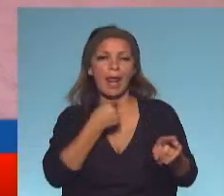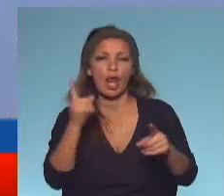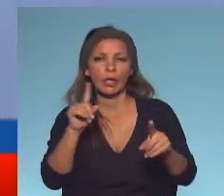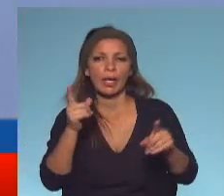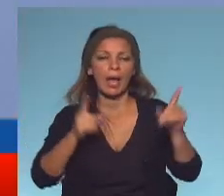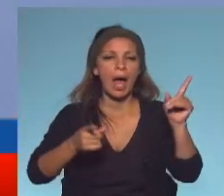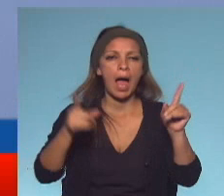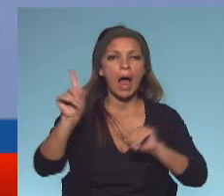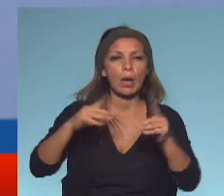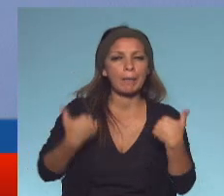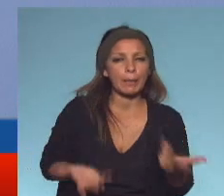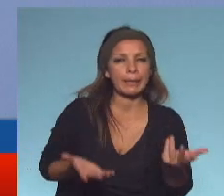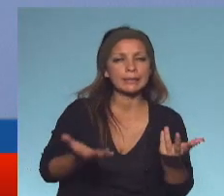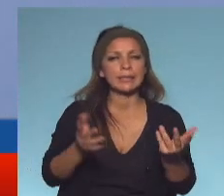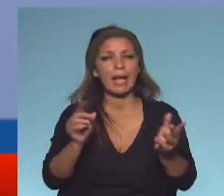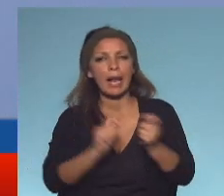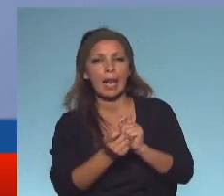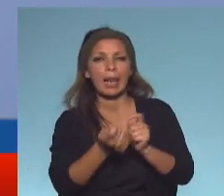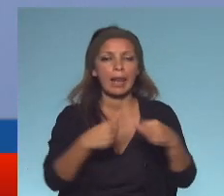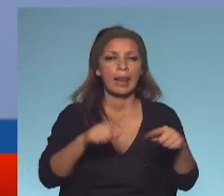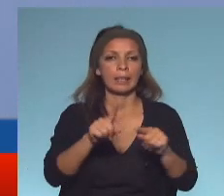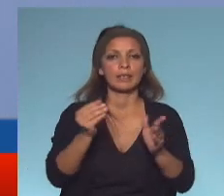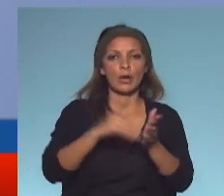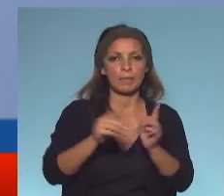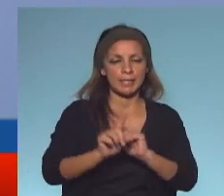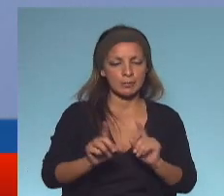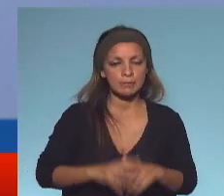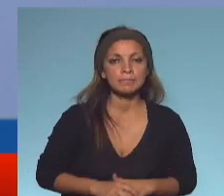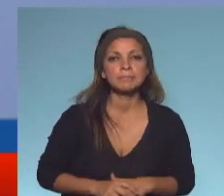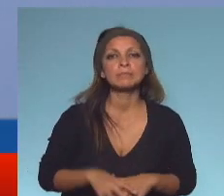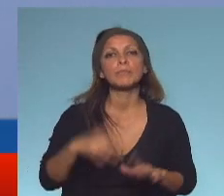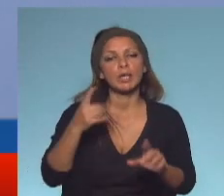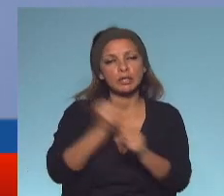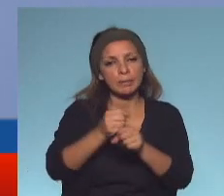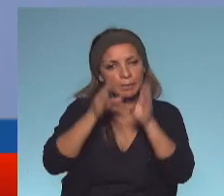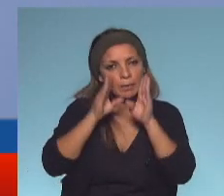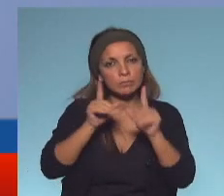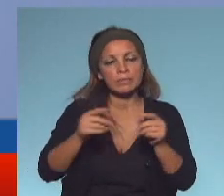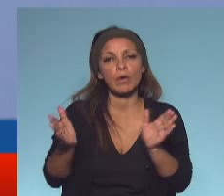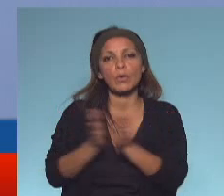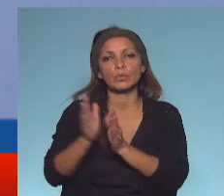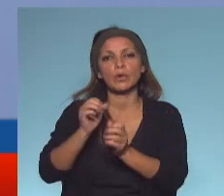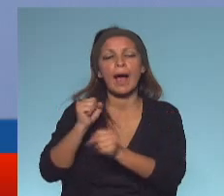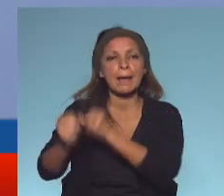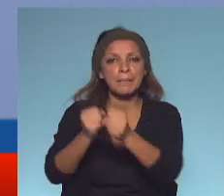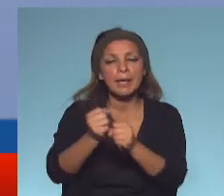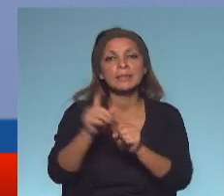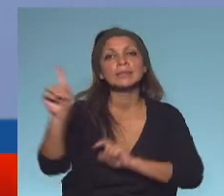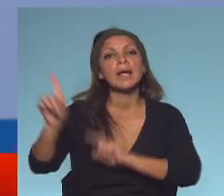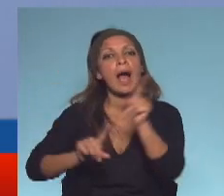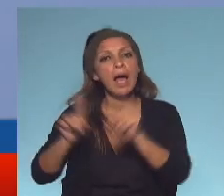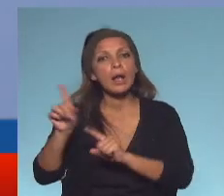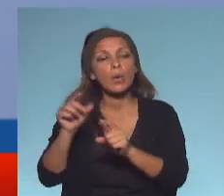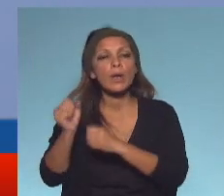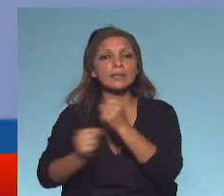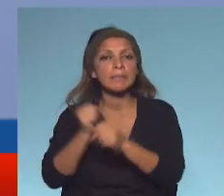veces especulación que se produce con los precios. Estamos trabajando en este acuerdo con empresas de consumo masivo, algunas están